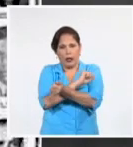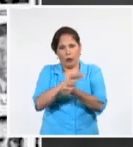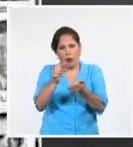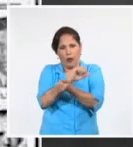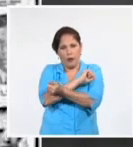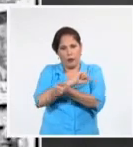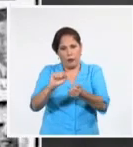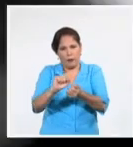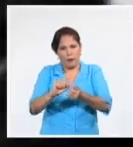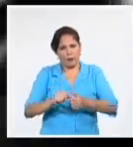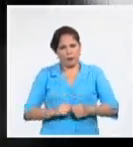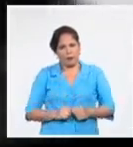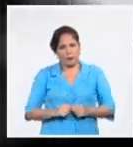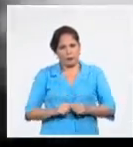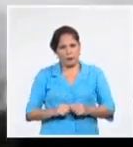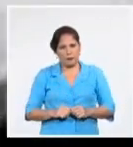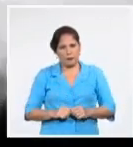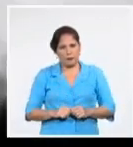Estado.